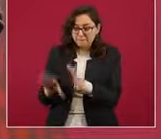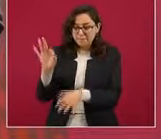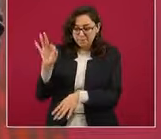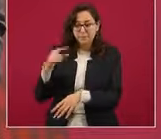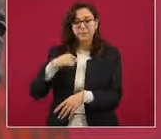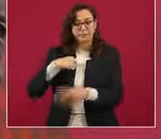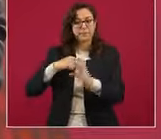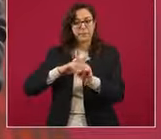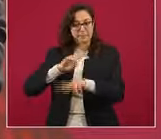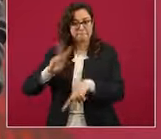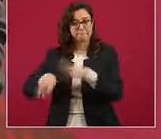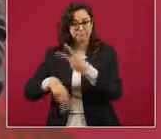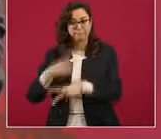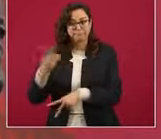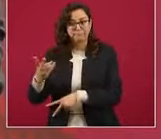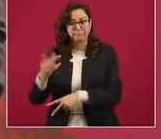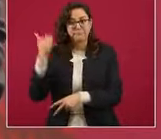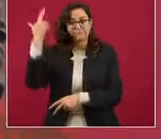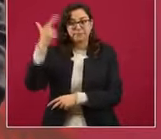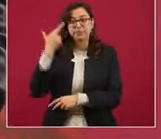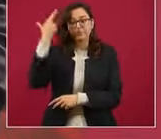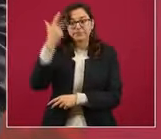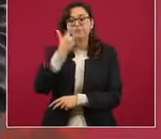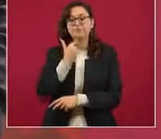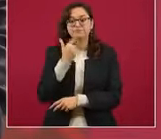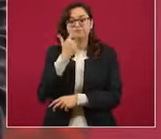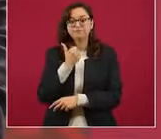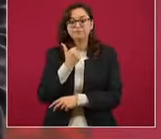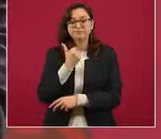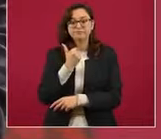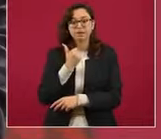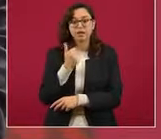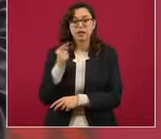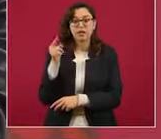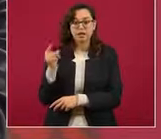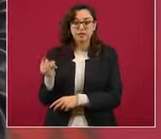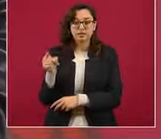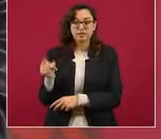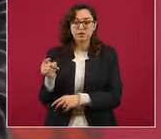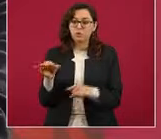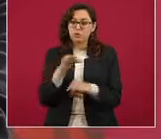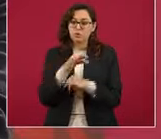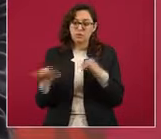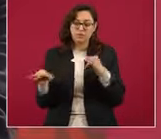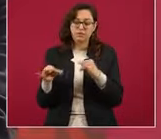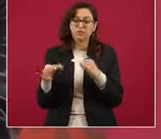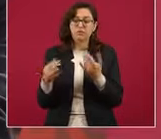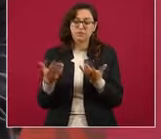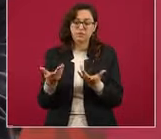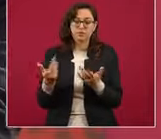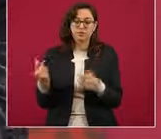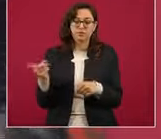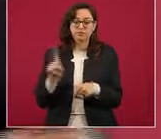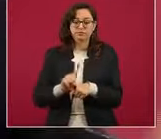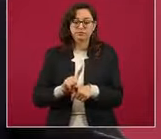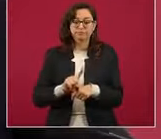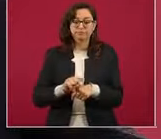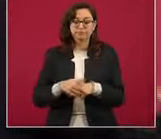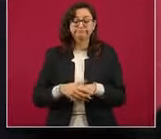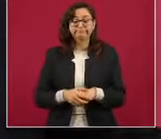vamos, pues con la Reina Roja vamos a iniciar el año nuevo,